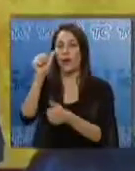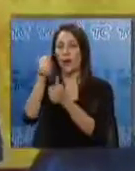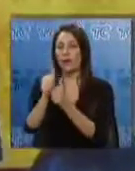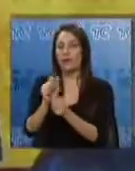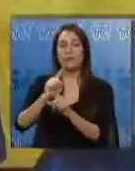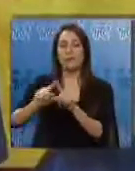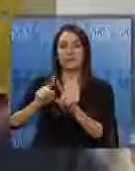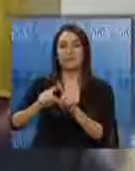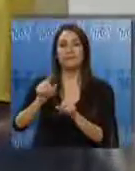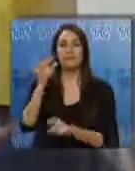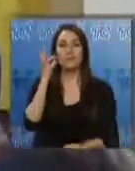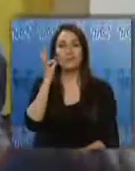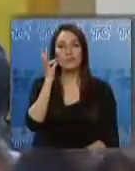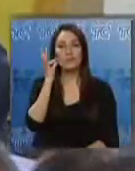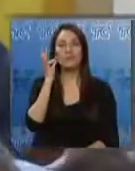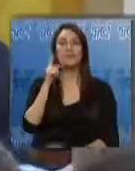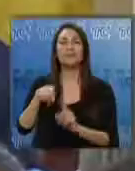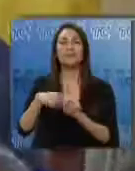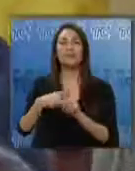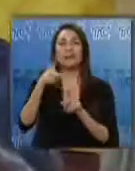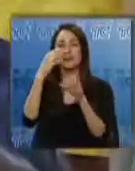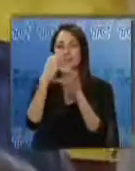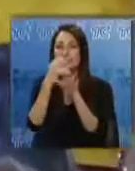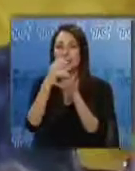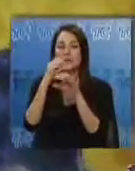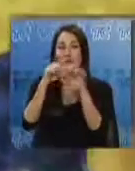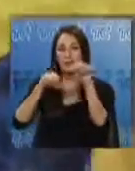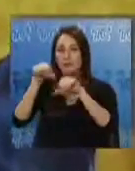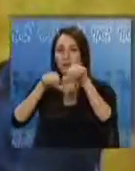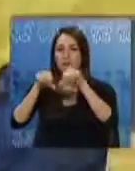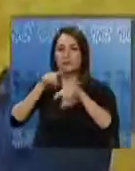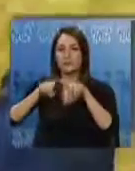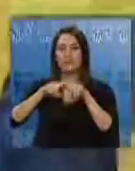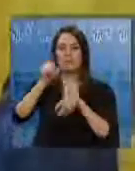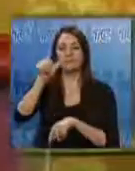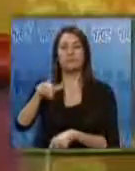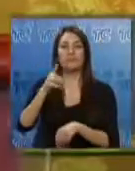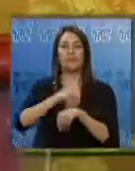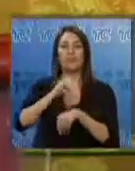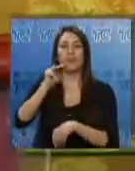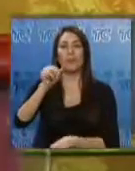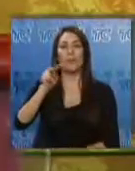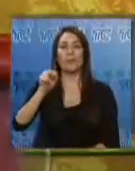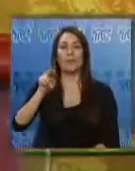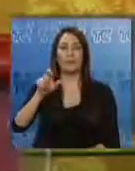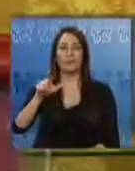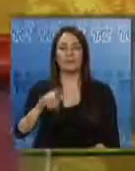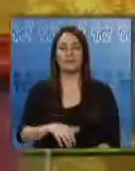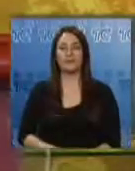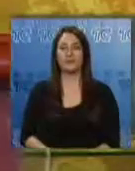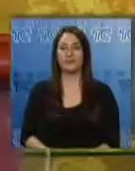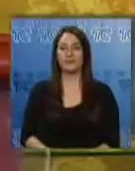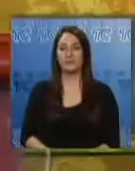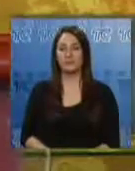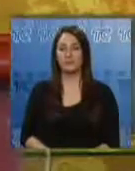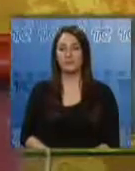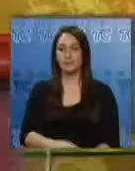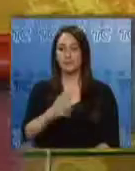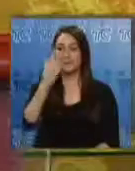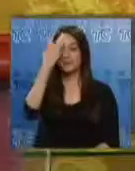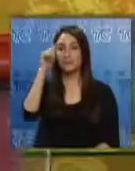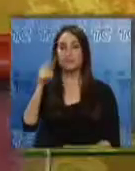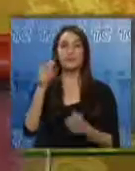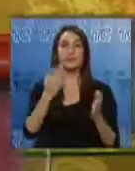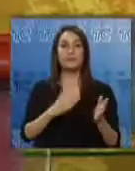Beatriz Parra Durango y por su aporte a la ciencia al profesor Manuel Cruz Padilla. Desafiar los límites fue una